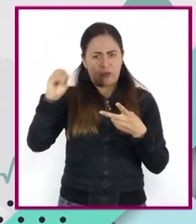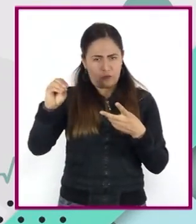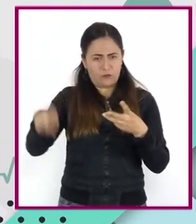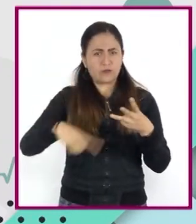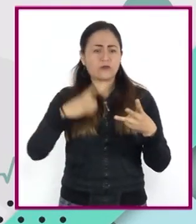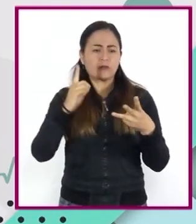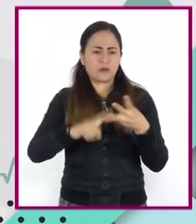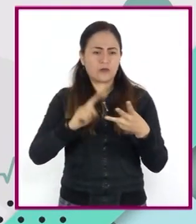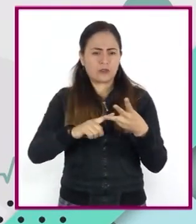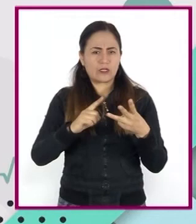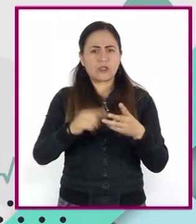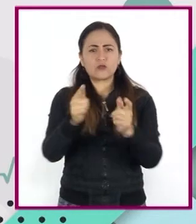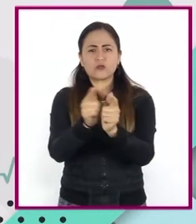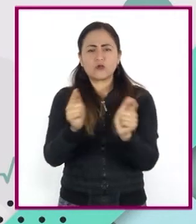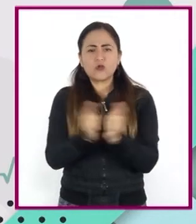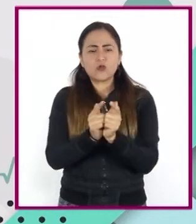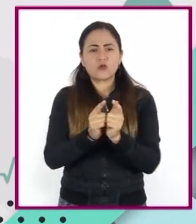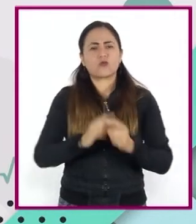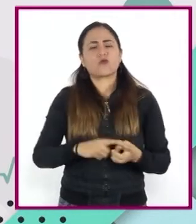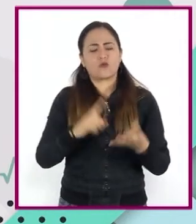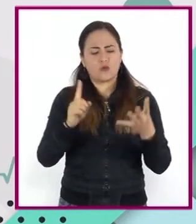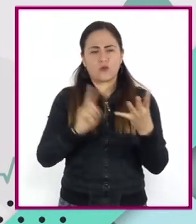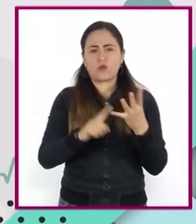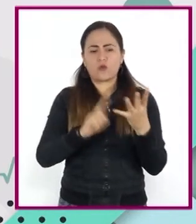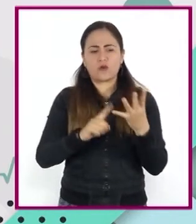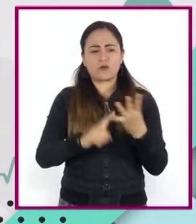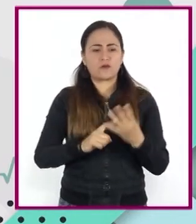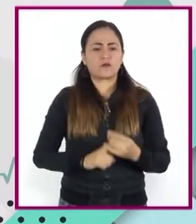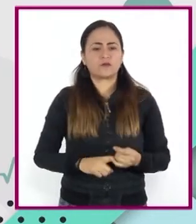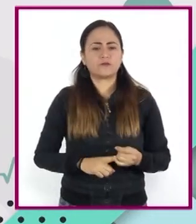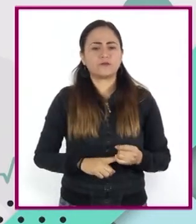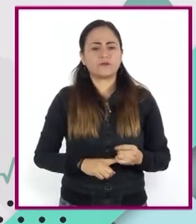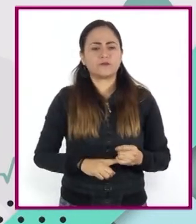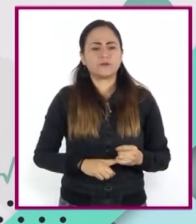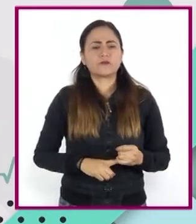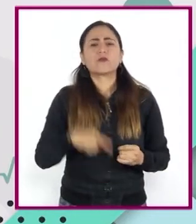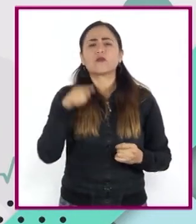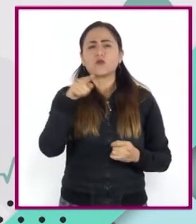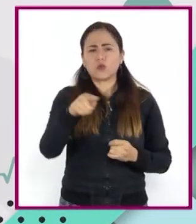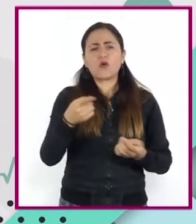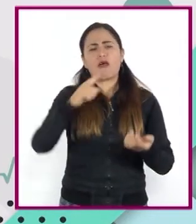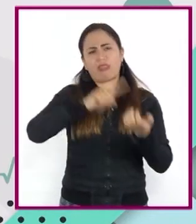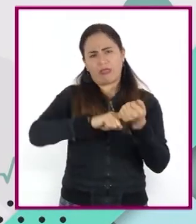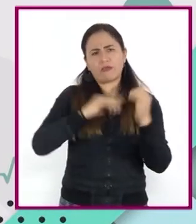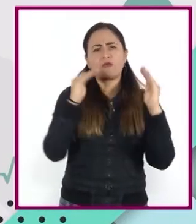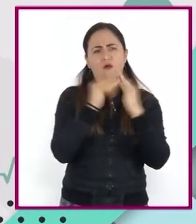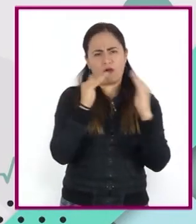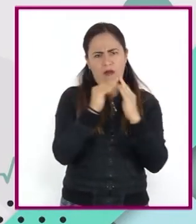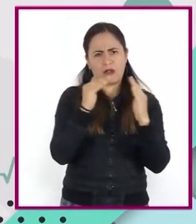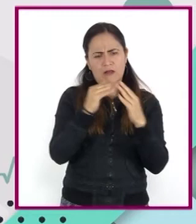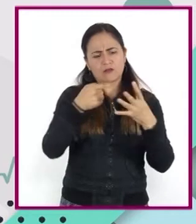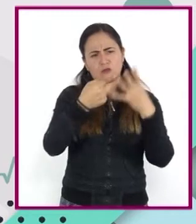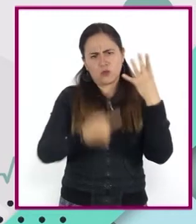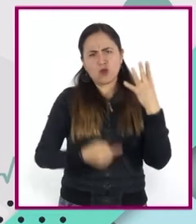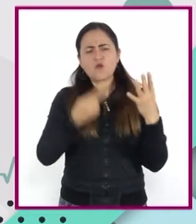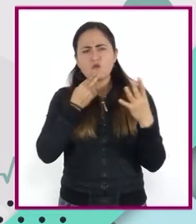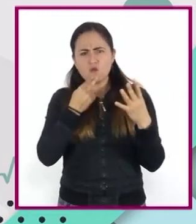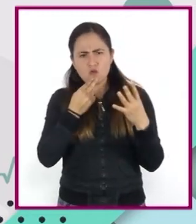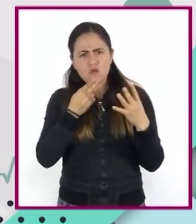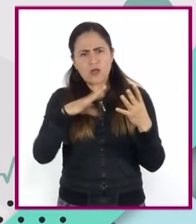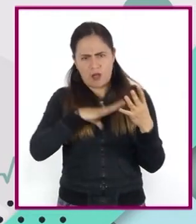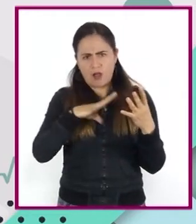3. Grupo. 4. ¿Con cuál de los siguientes recursos tecnológicos cuentas en tu